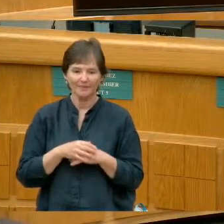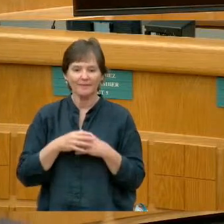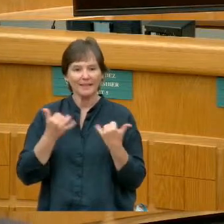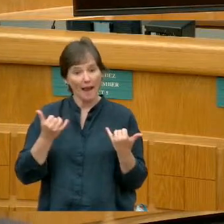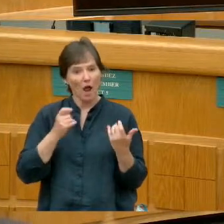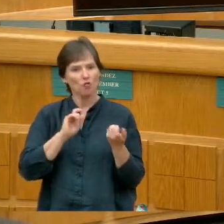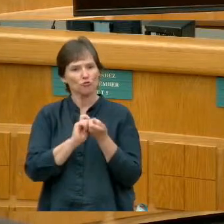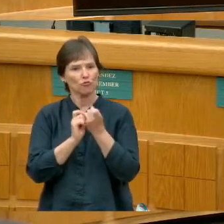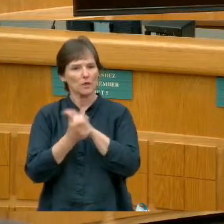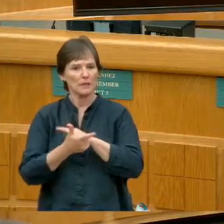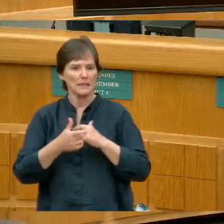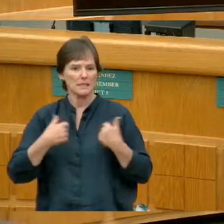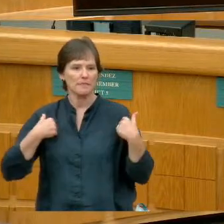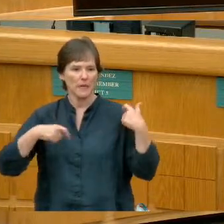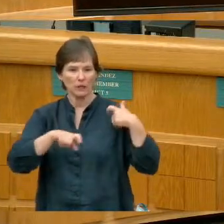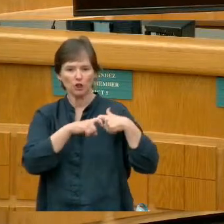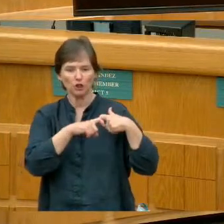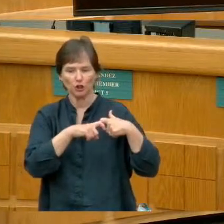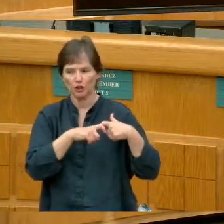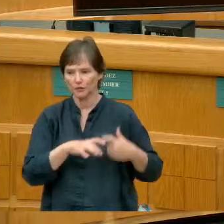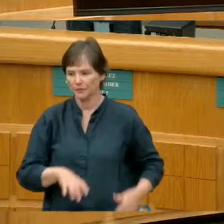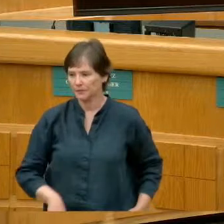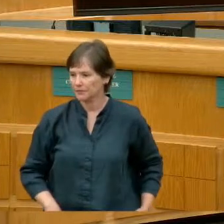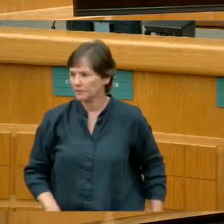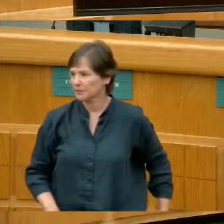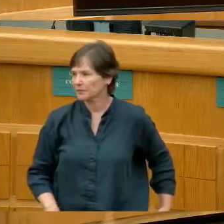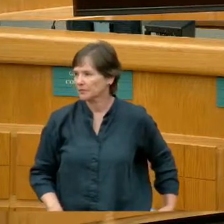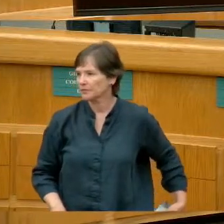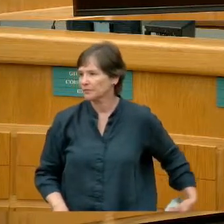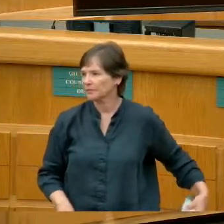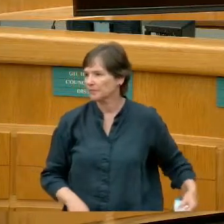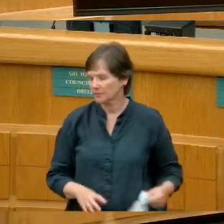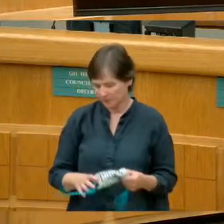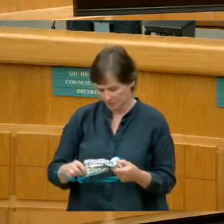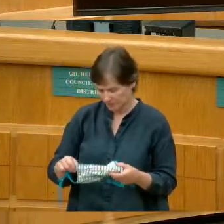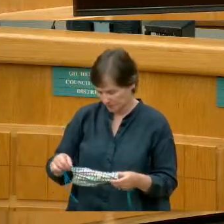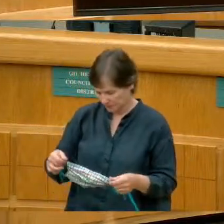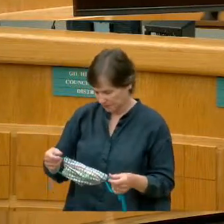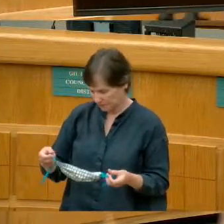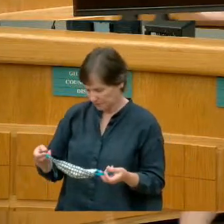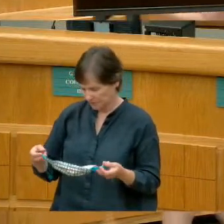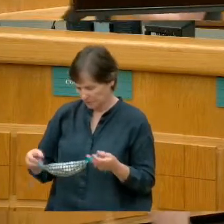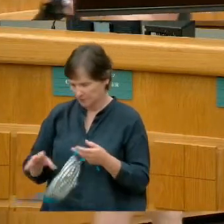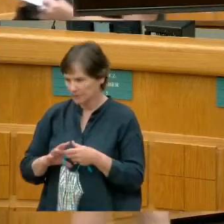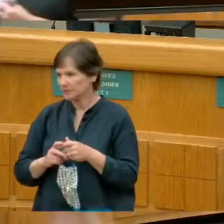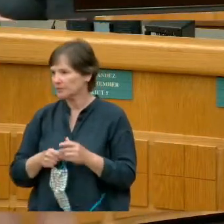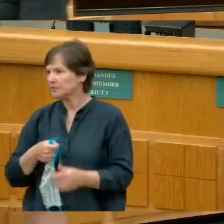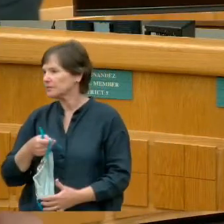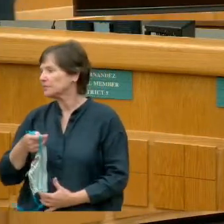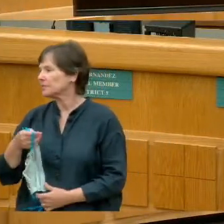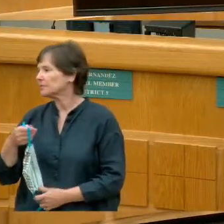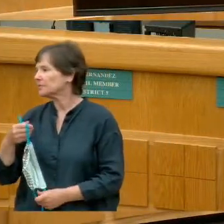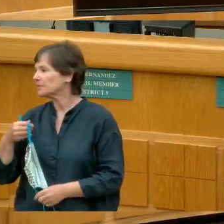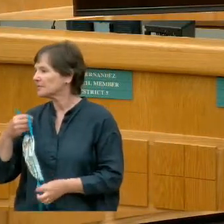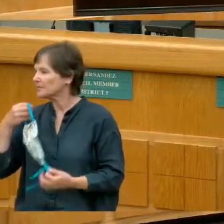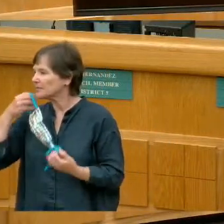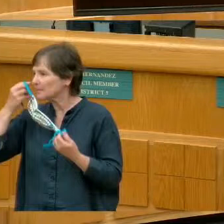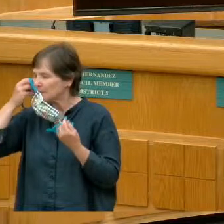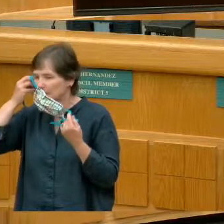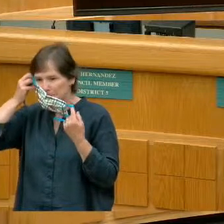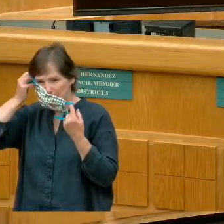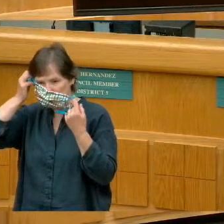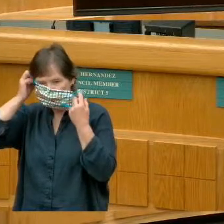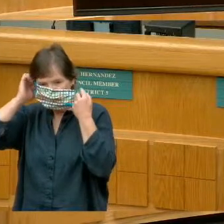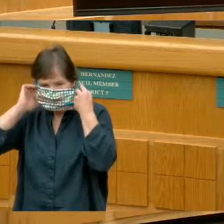con la información rápida, ya que a veces puede no ser confiable. El mejor lugar para obtener información sobre el COVID-19 será el sitio web de los